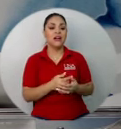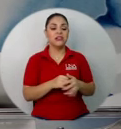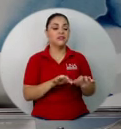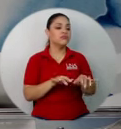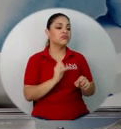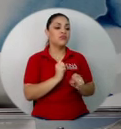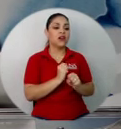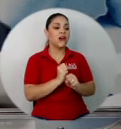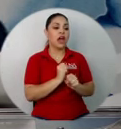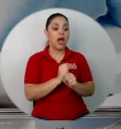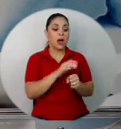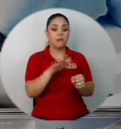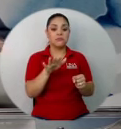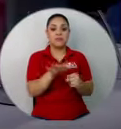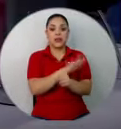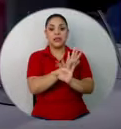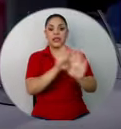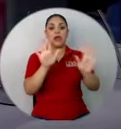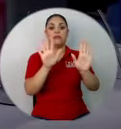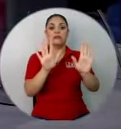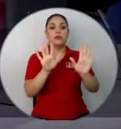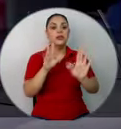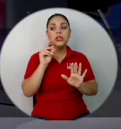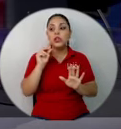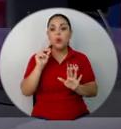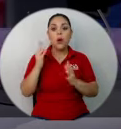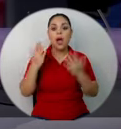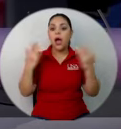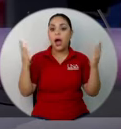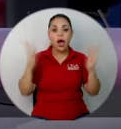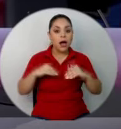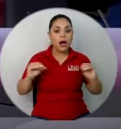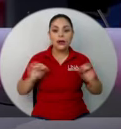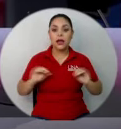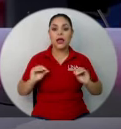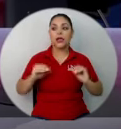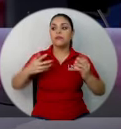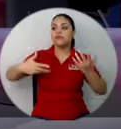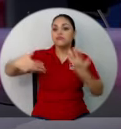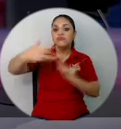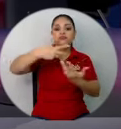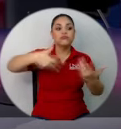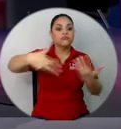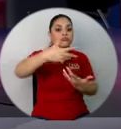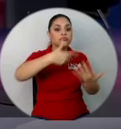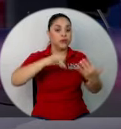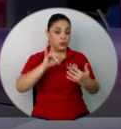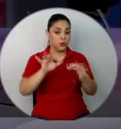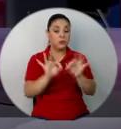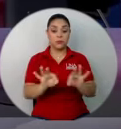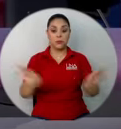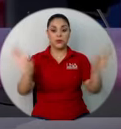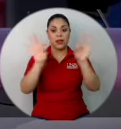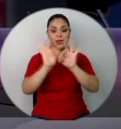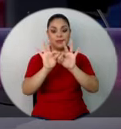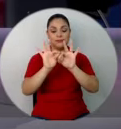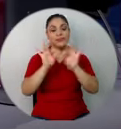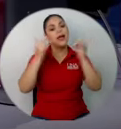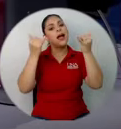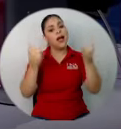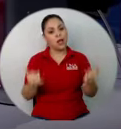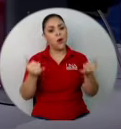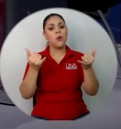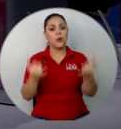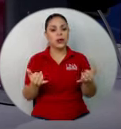que tiene que hacer y no socializa, que eso también es parte importante en las empresas. Bueno, ahora estamos en una nueva era